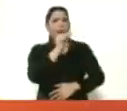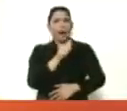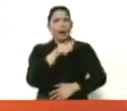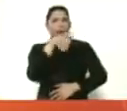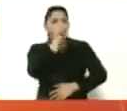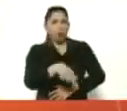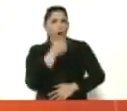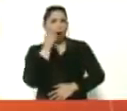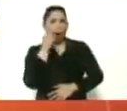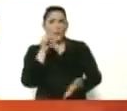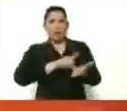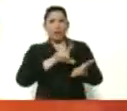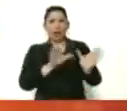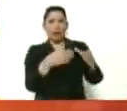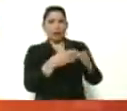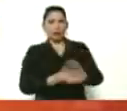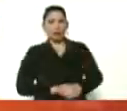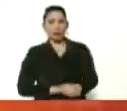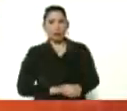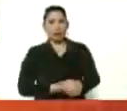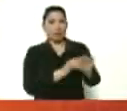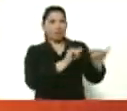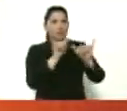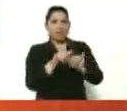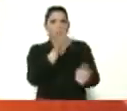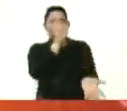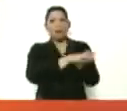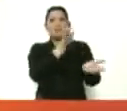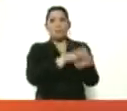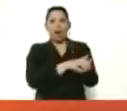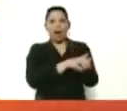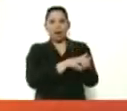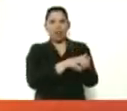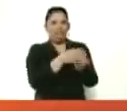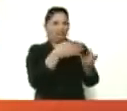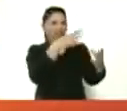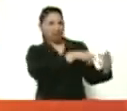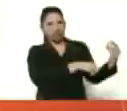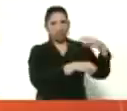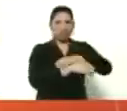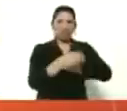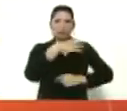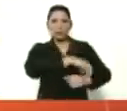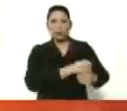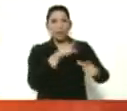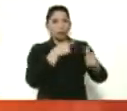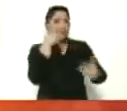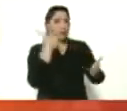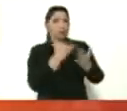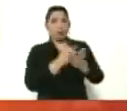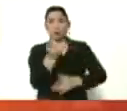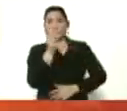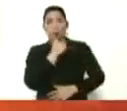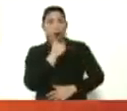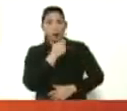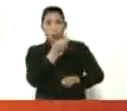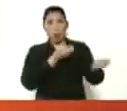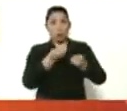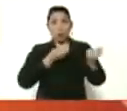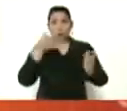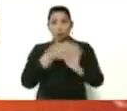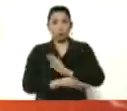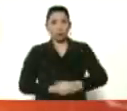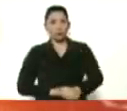Almagro, es decir, Caimán es el mismo pozo, iba a fiscalizar, iba a ser contraloría, imagínese